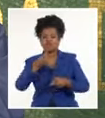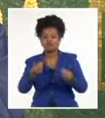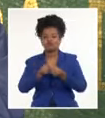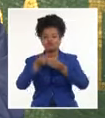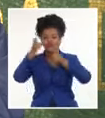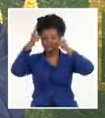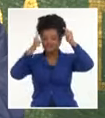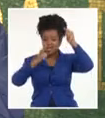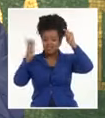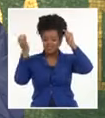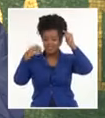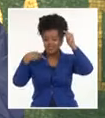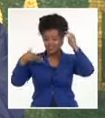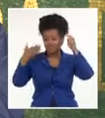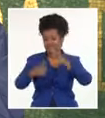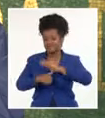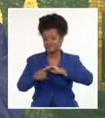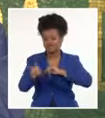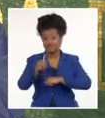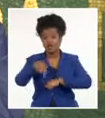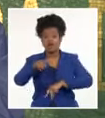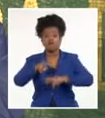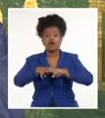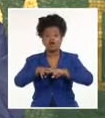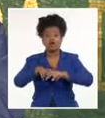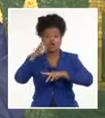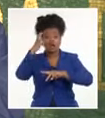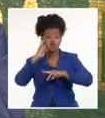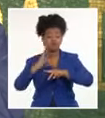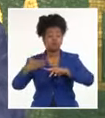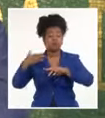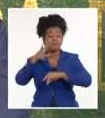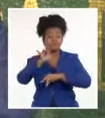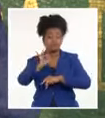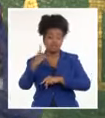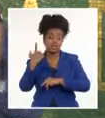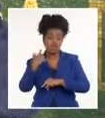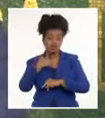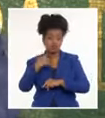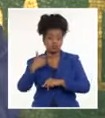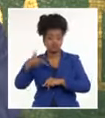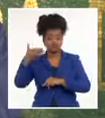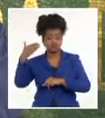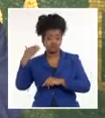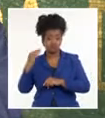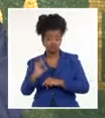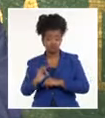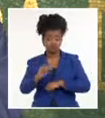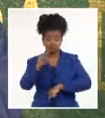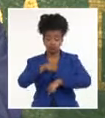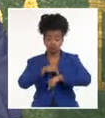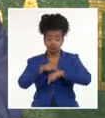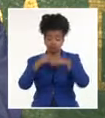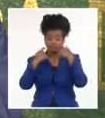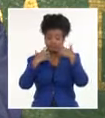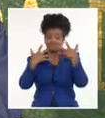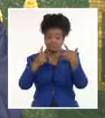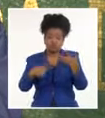aquí en La Habana, hace 27 años. Son tres momentos que para nosotros